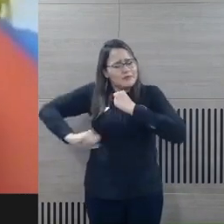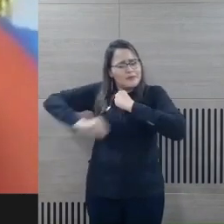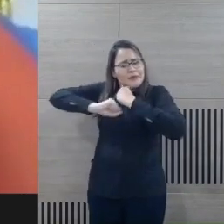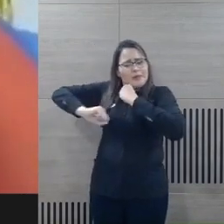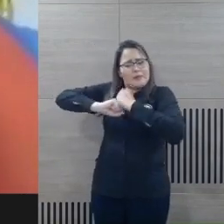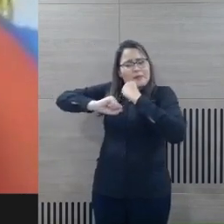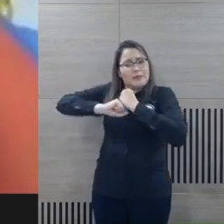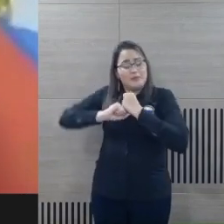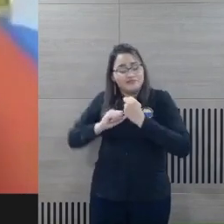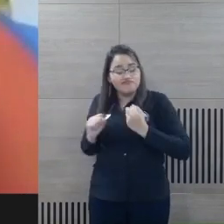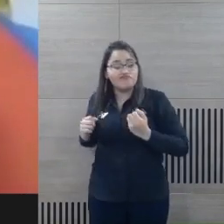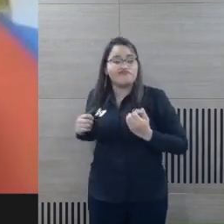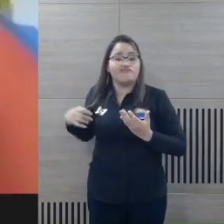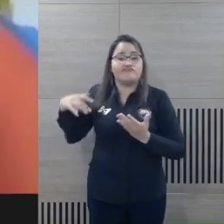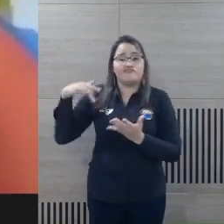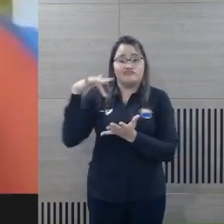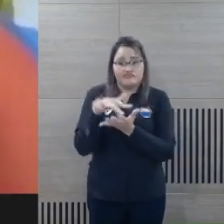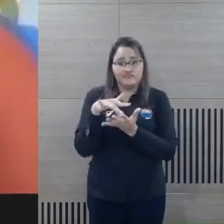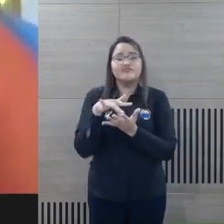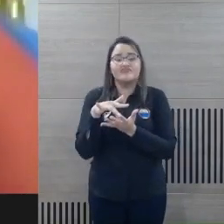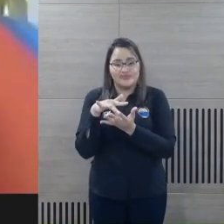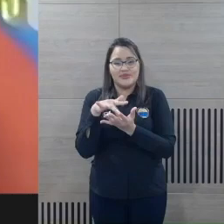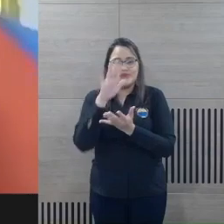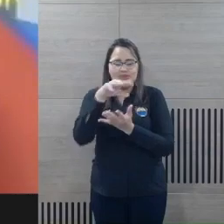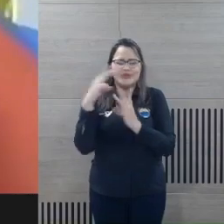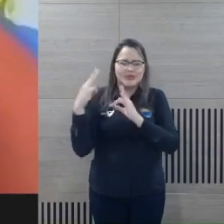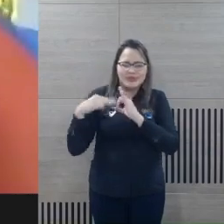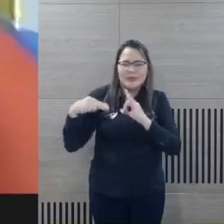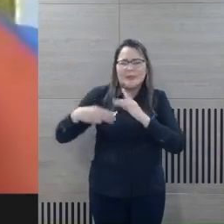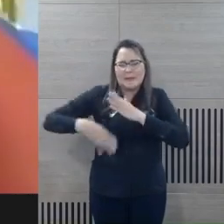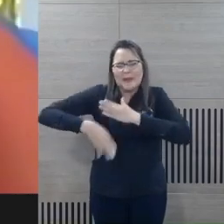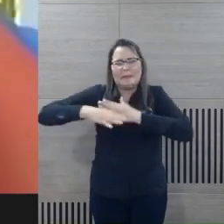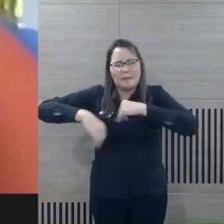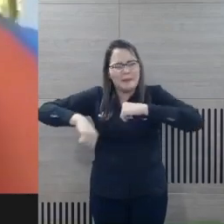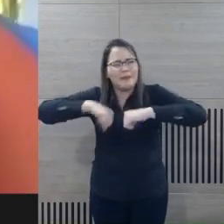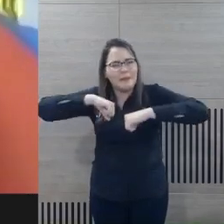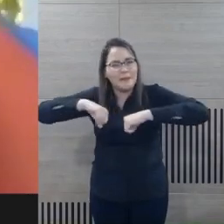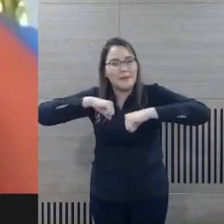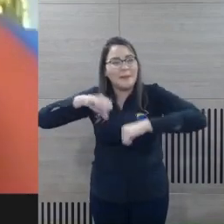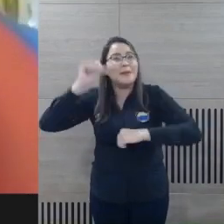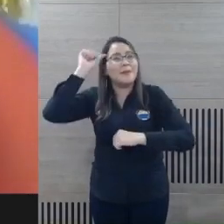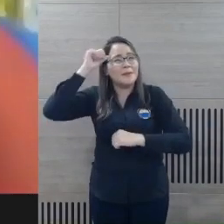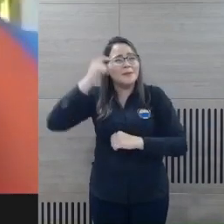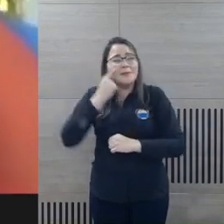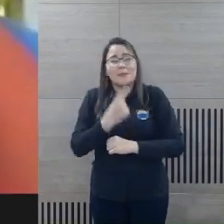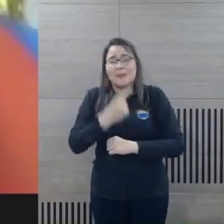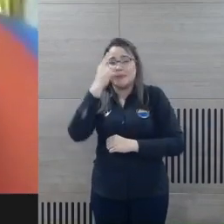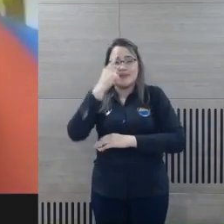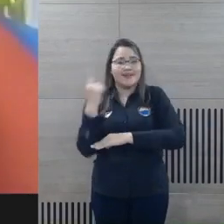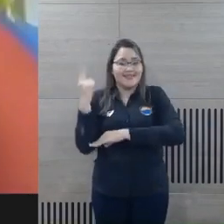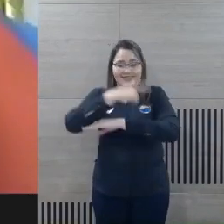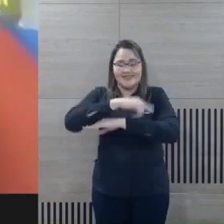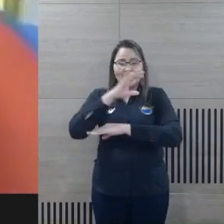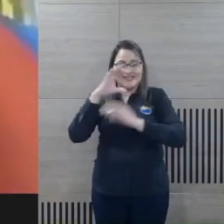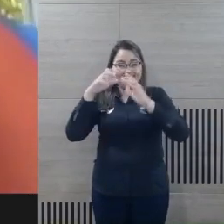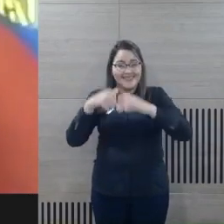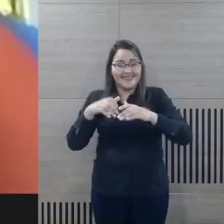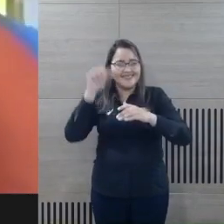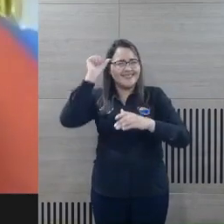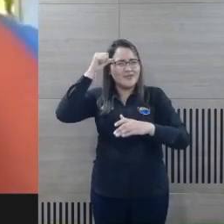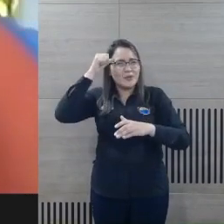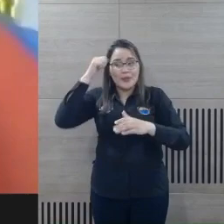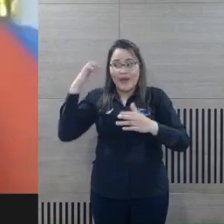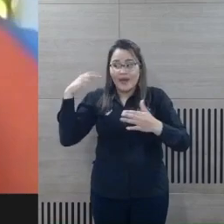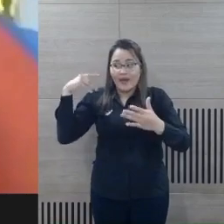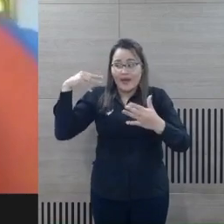a nuestro primer día de clase, hasta el día de hoy, día en el que ven cumplido uno de sus sueños y el de nosotros,